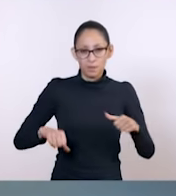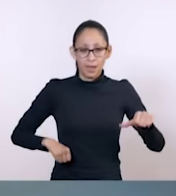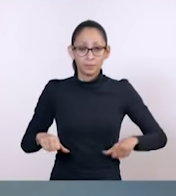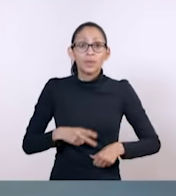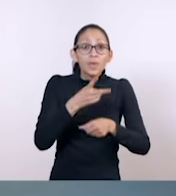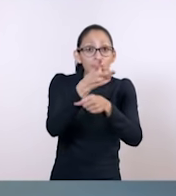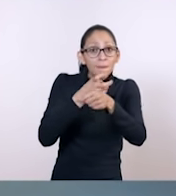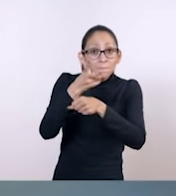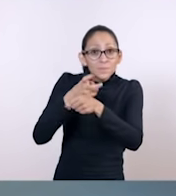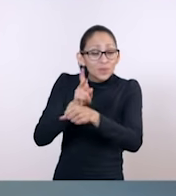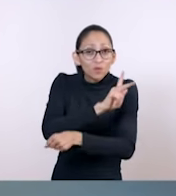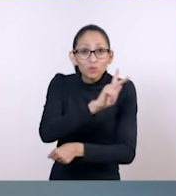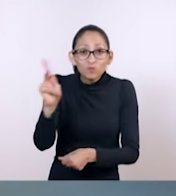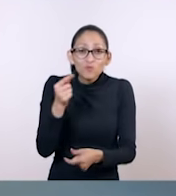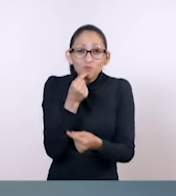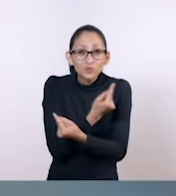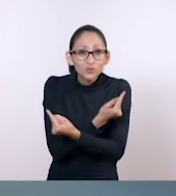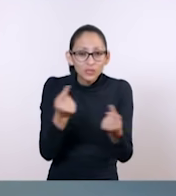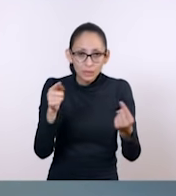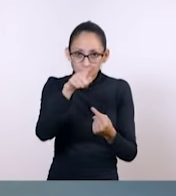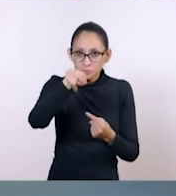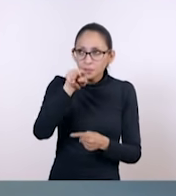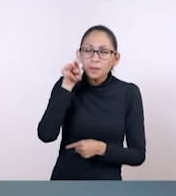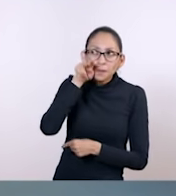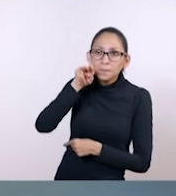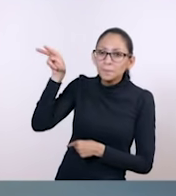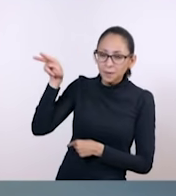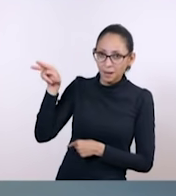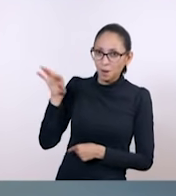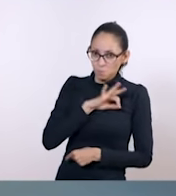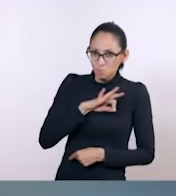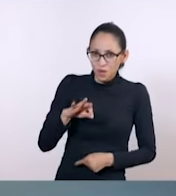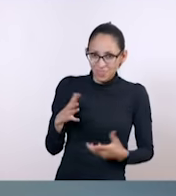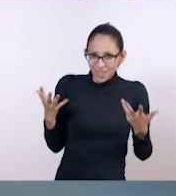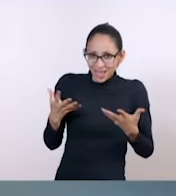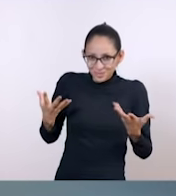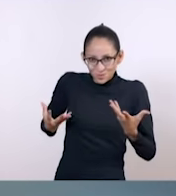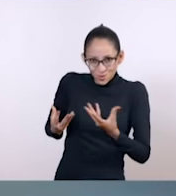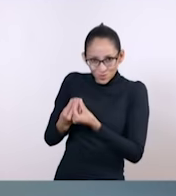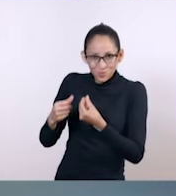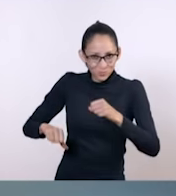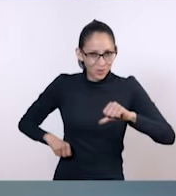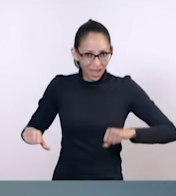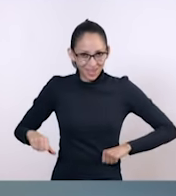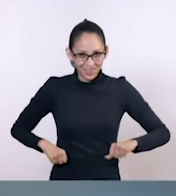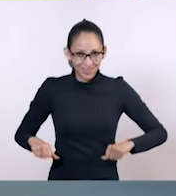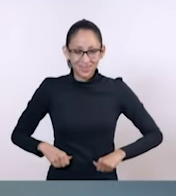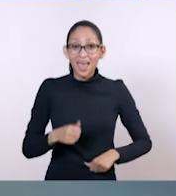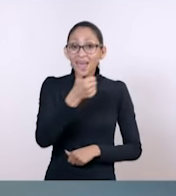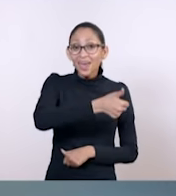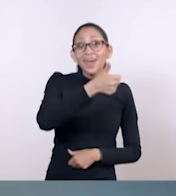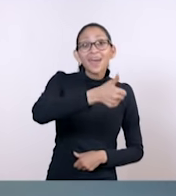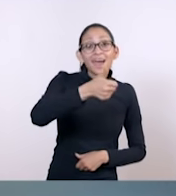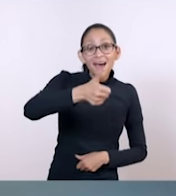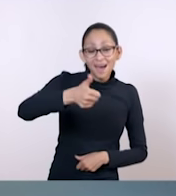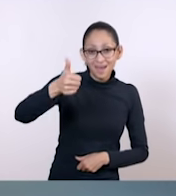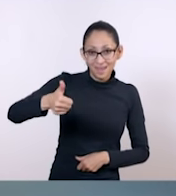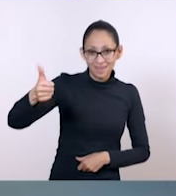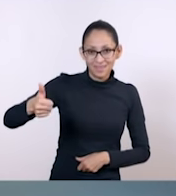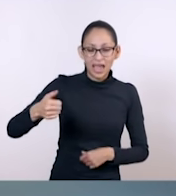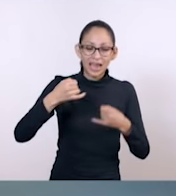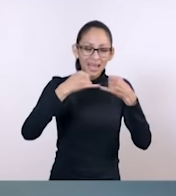todas las niñas y todos los niños que nos ven desde su casa que hagan esta actividad con nosotras y cada quien va a tener